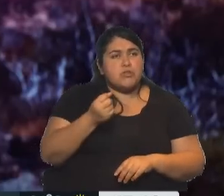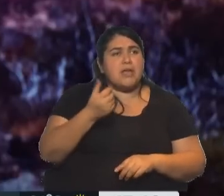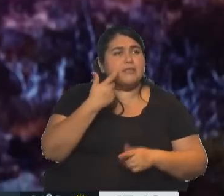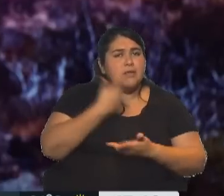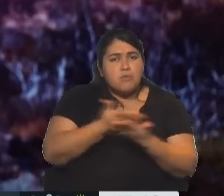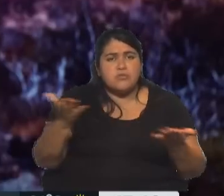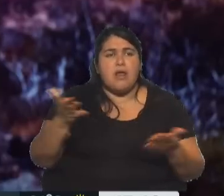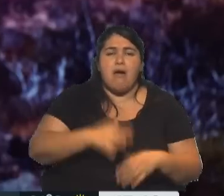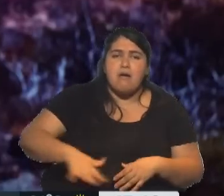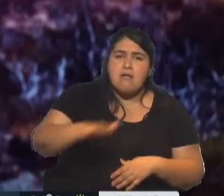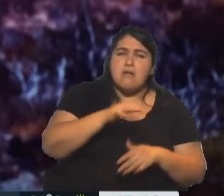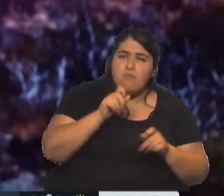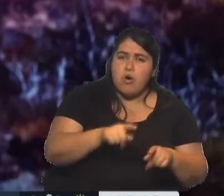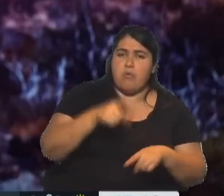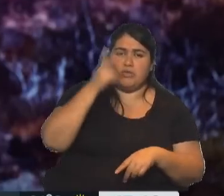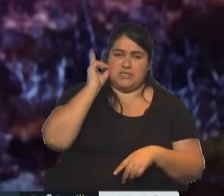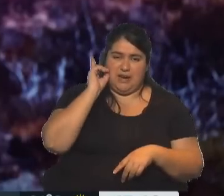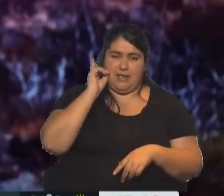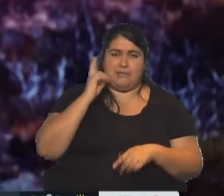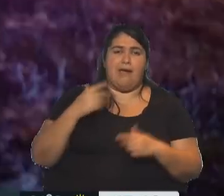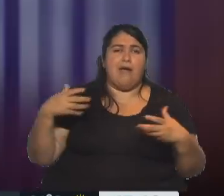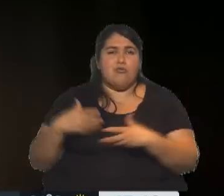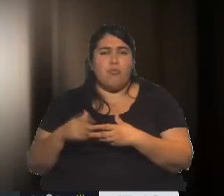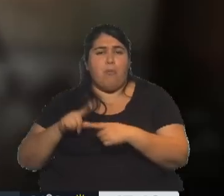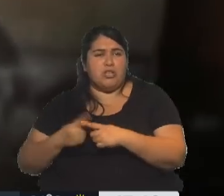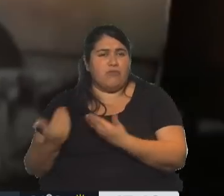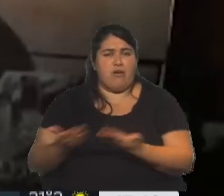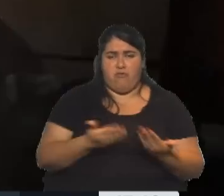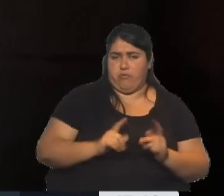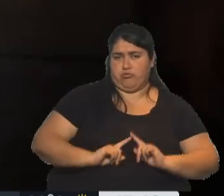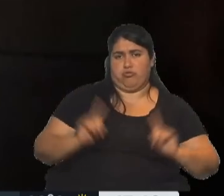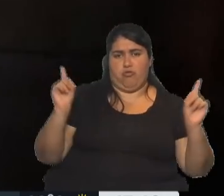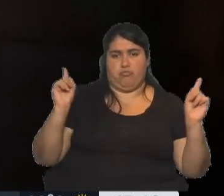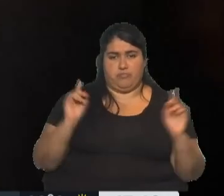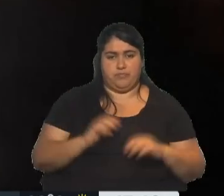gente, antes que a los intereses partidistas o personales.